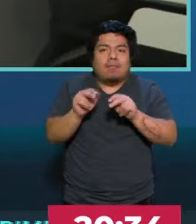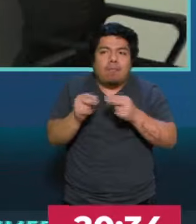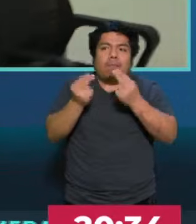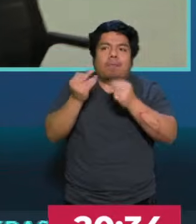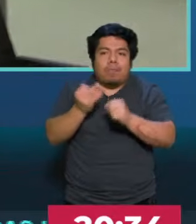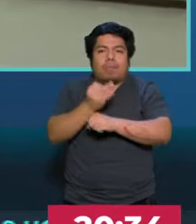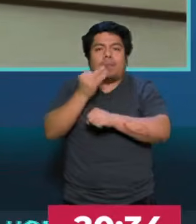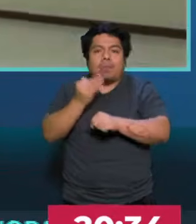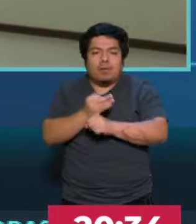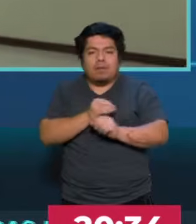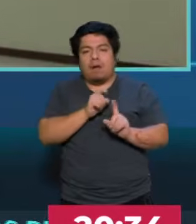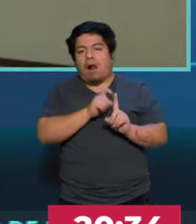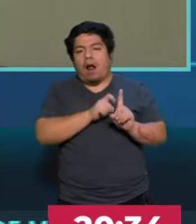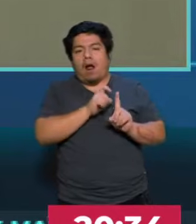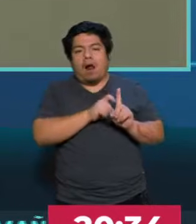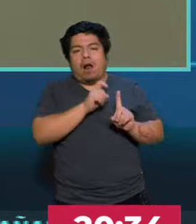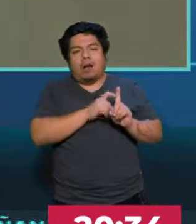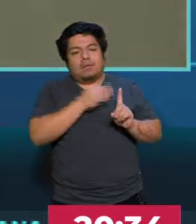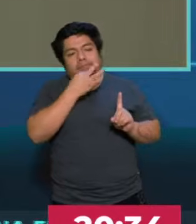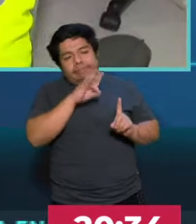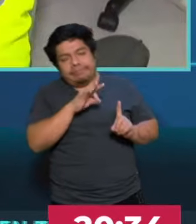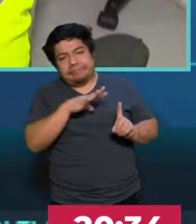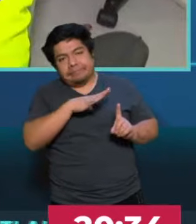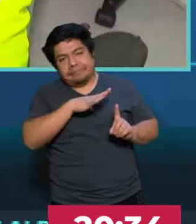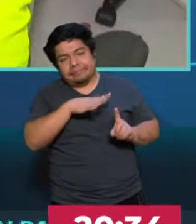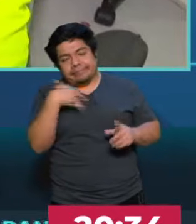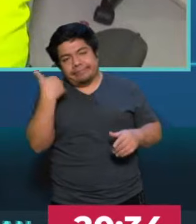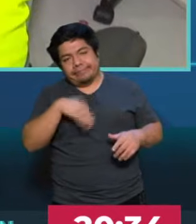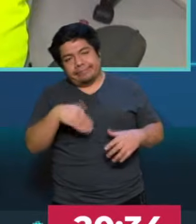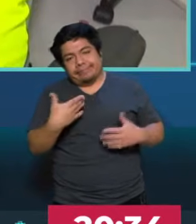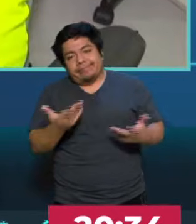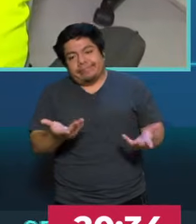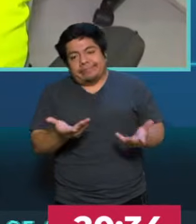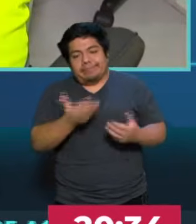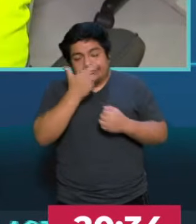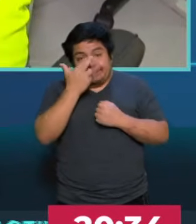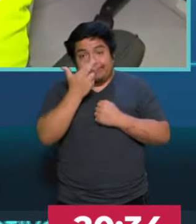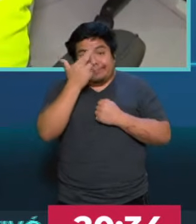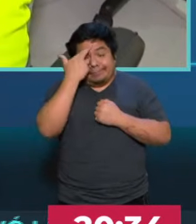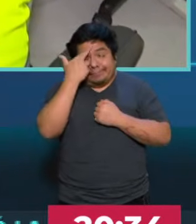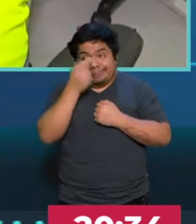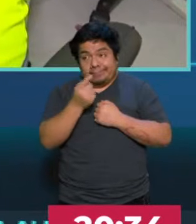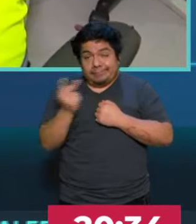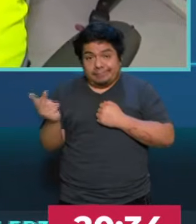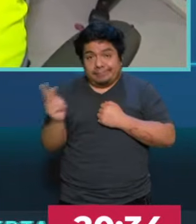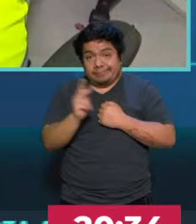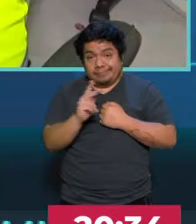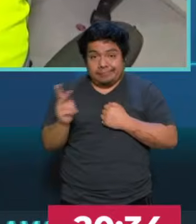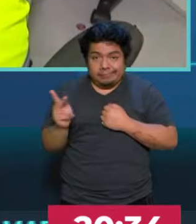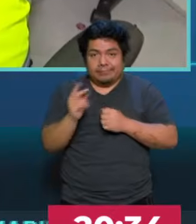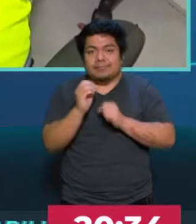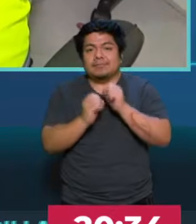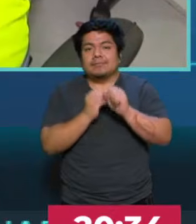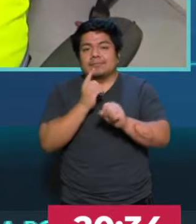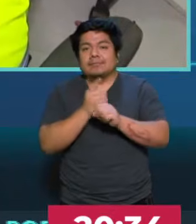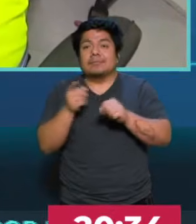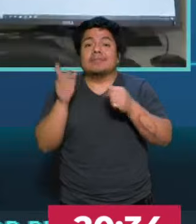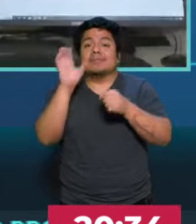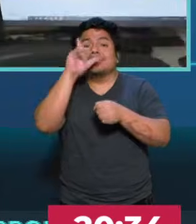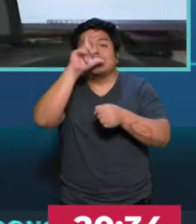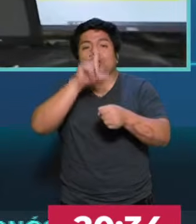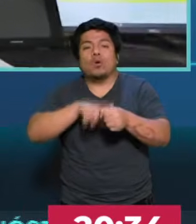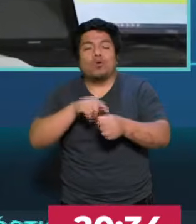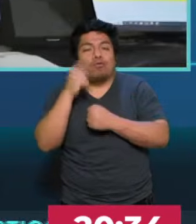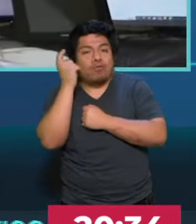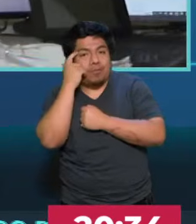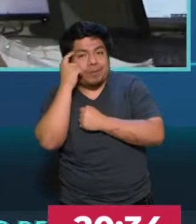no hablar de hostigamientos o insultos que también se presentan. Hay que señalar que esto es coincidente con la oportunidad de evolución de cultura cívica que